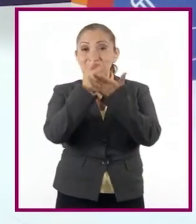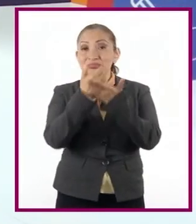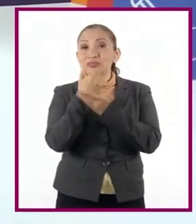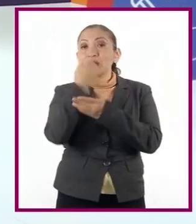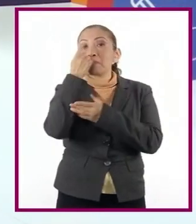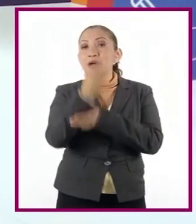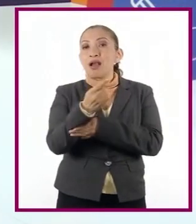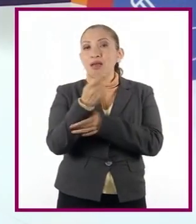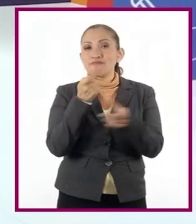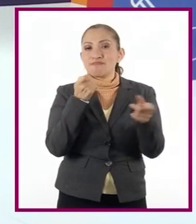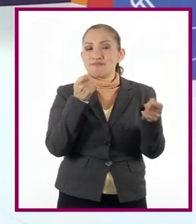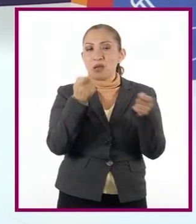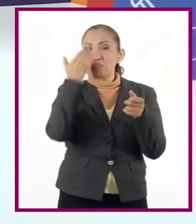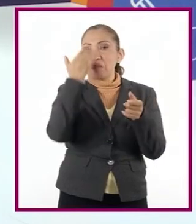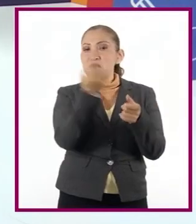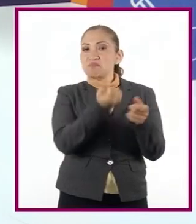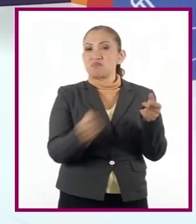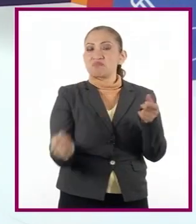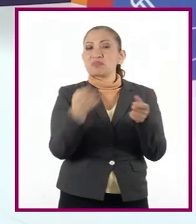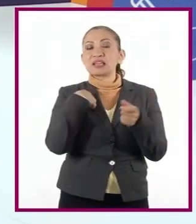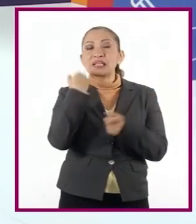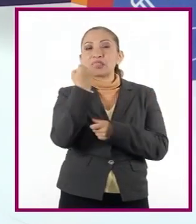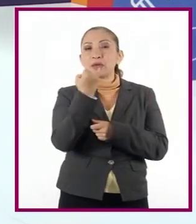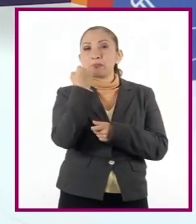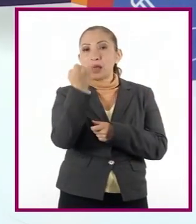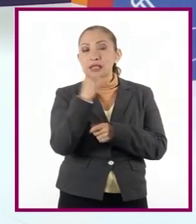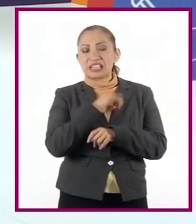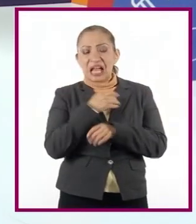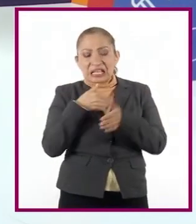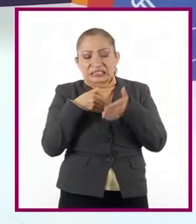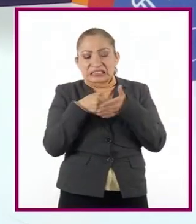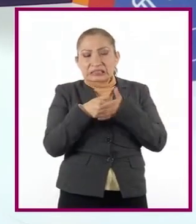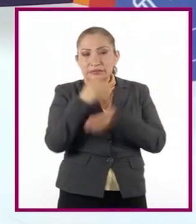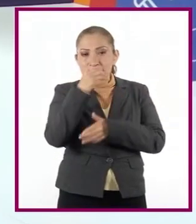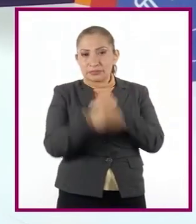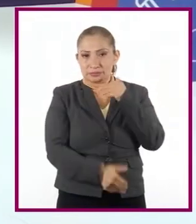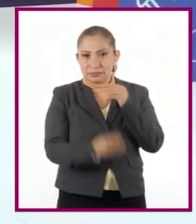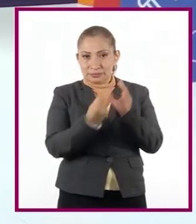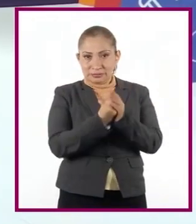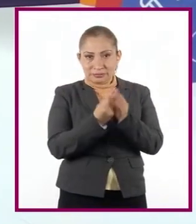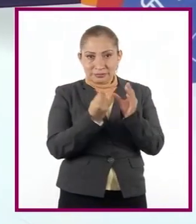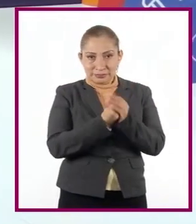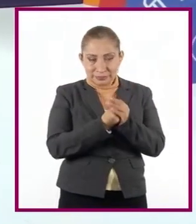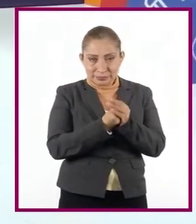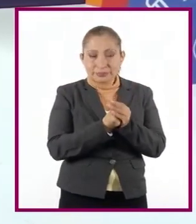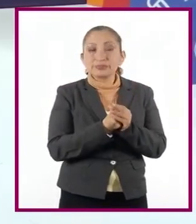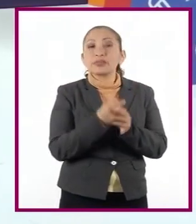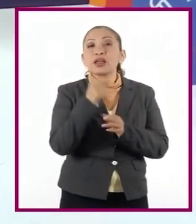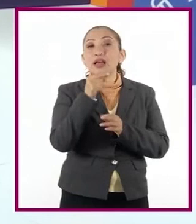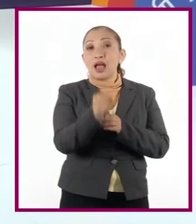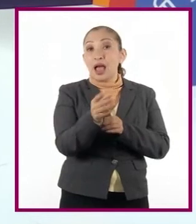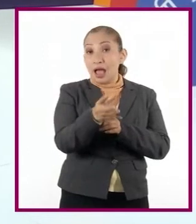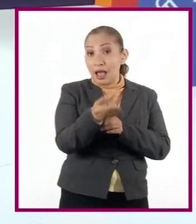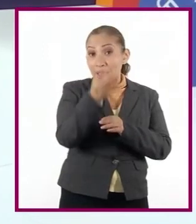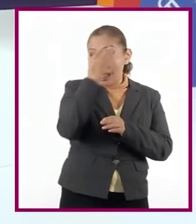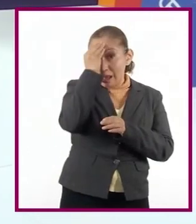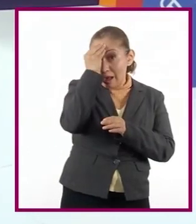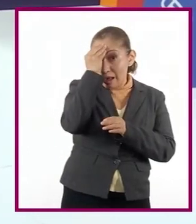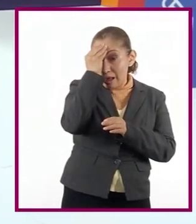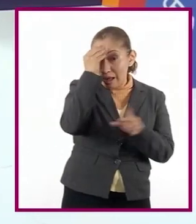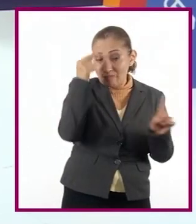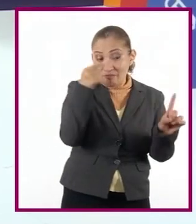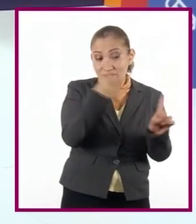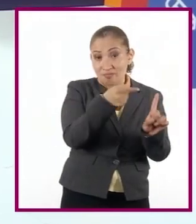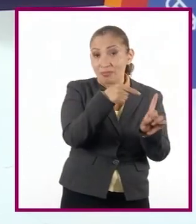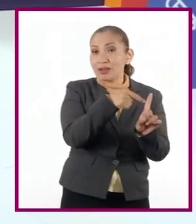fundamentales para dominar nuestro idioma. Estamos llegando al final de nuestra sesión, en donde el aprendizaje